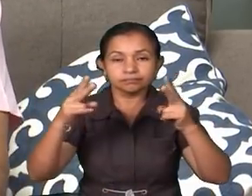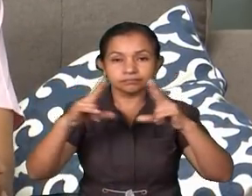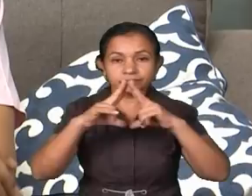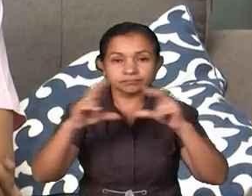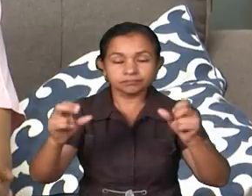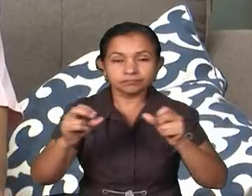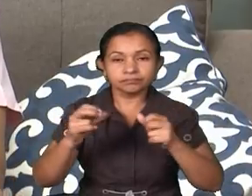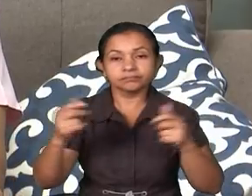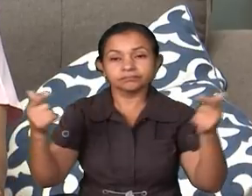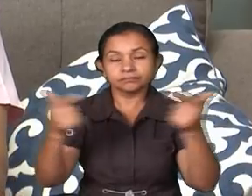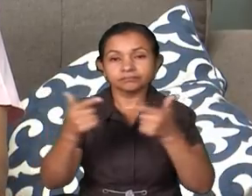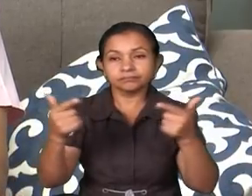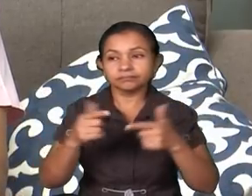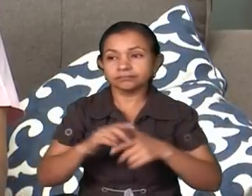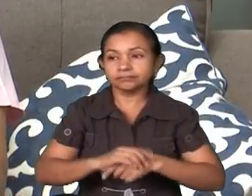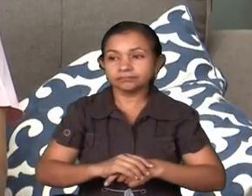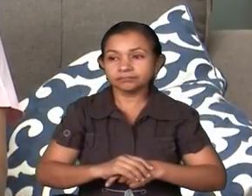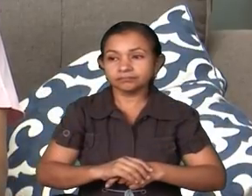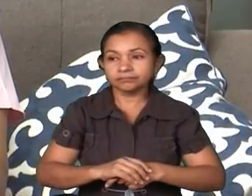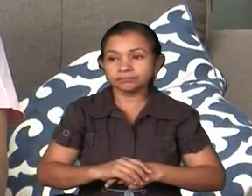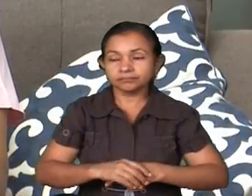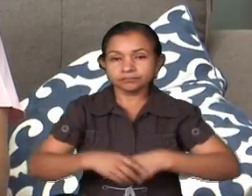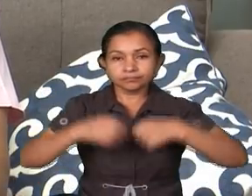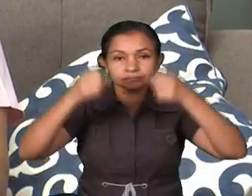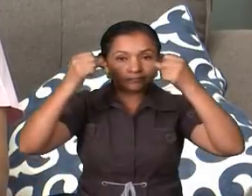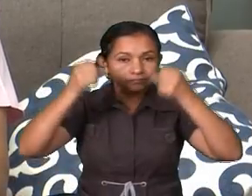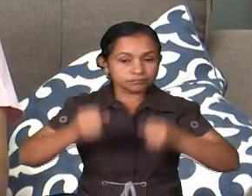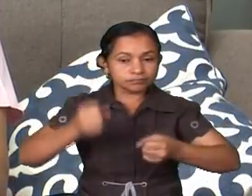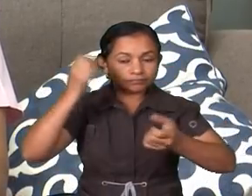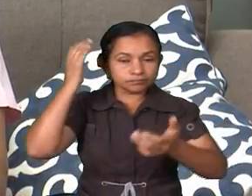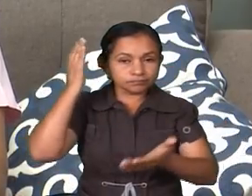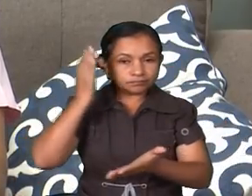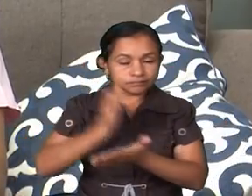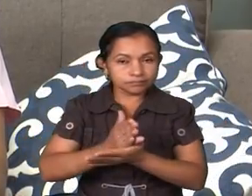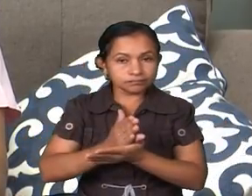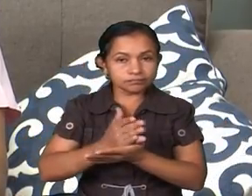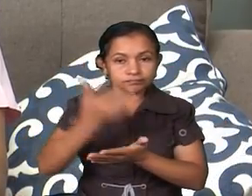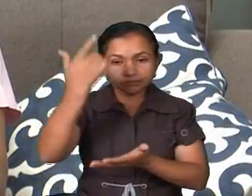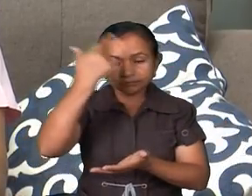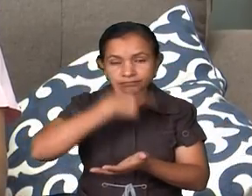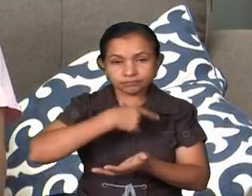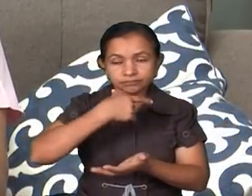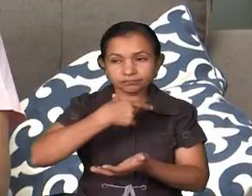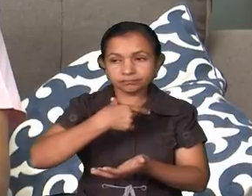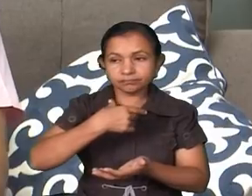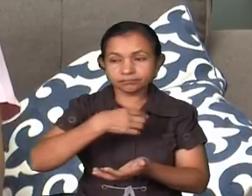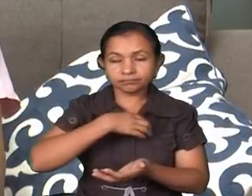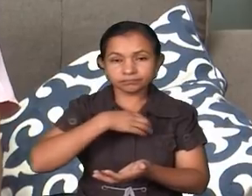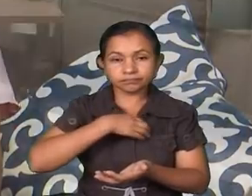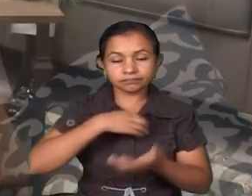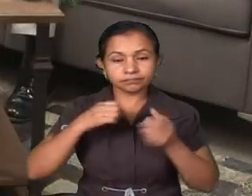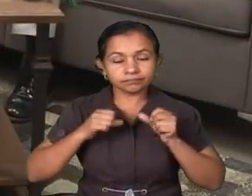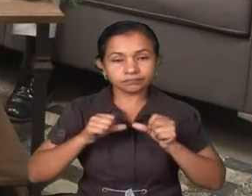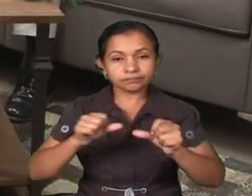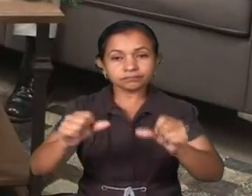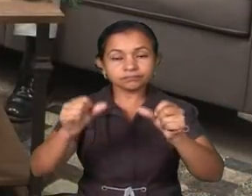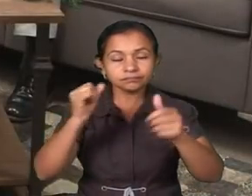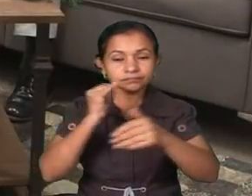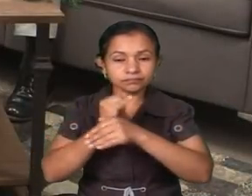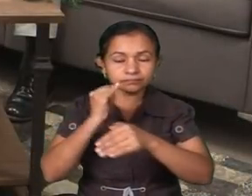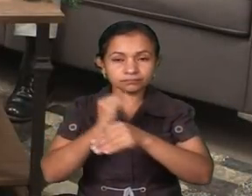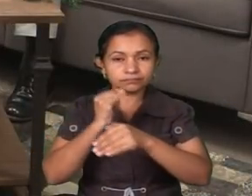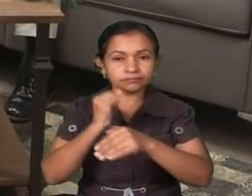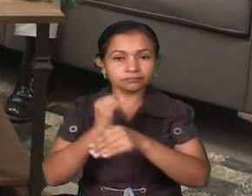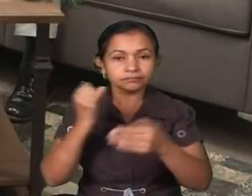la insurrección. Pero también es un hombre que tomó decisiones muy serias con respecto a su continuidad dentro de la Iglesia